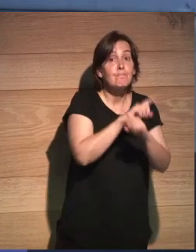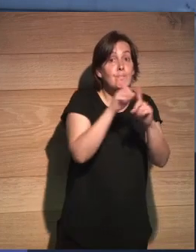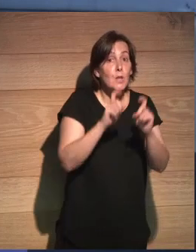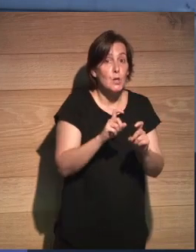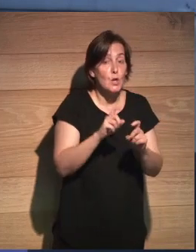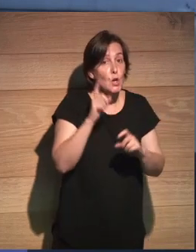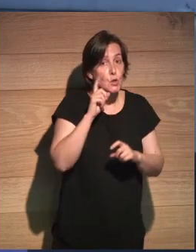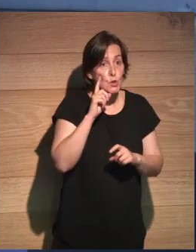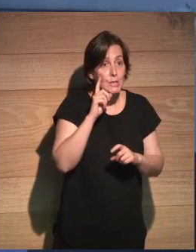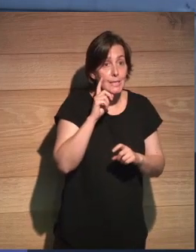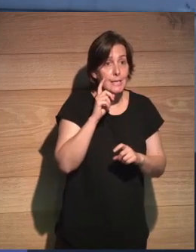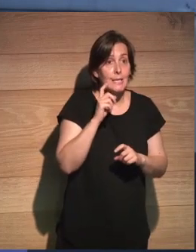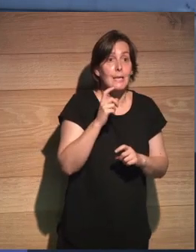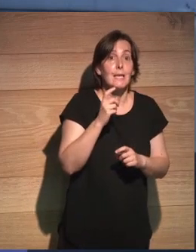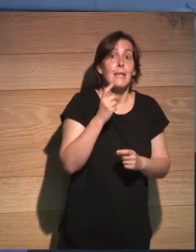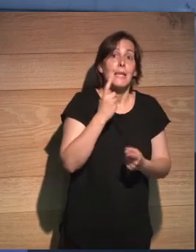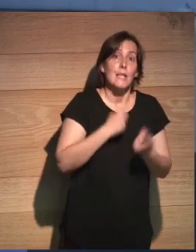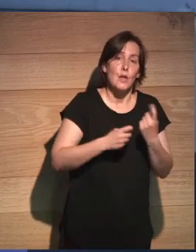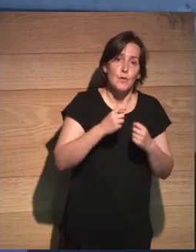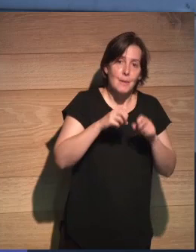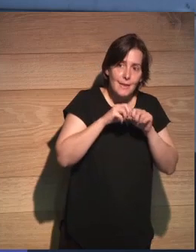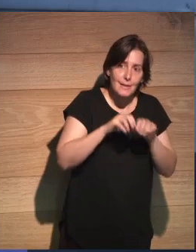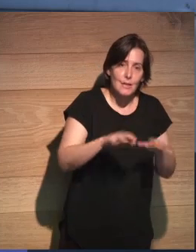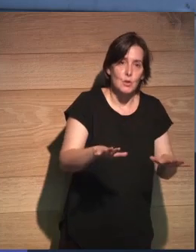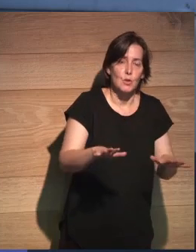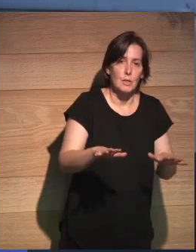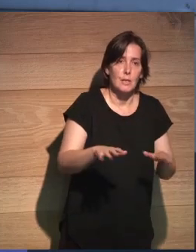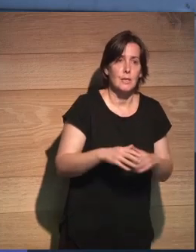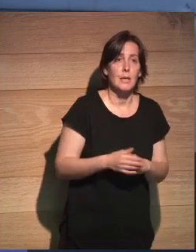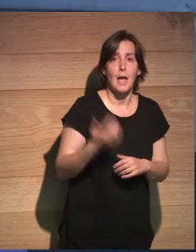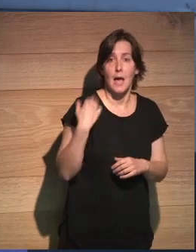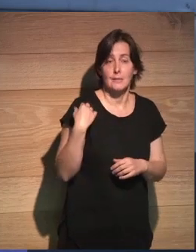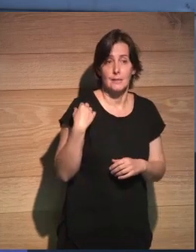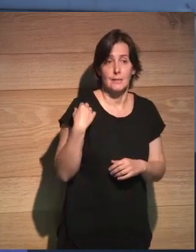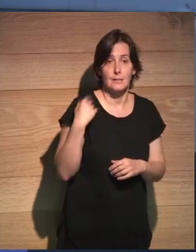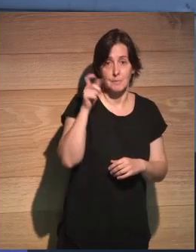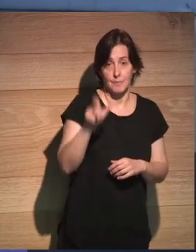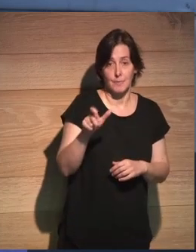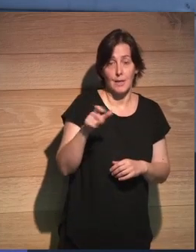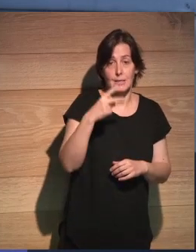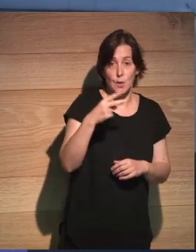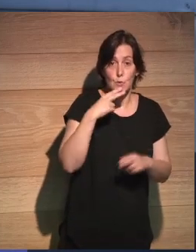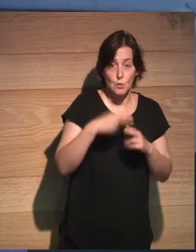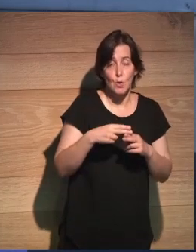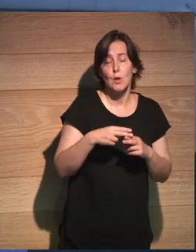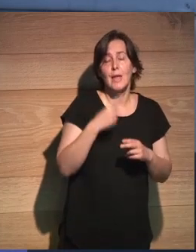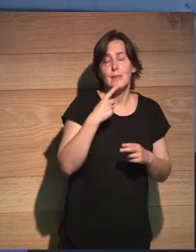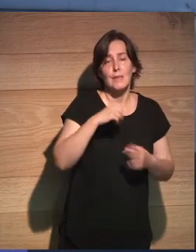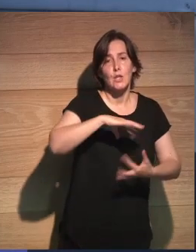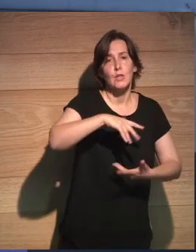la mejor informada de la historia. Son muchas, ya lo comentaba antes. Segundo, son muchas las fake news, las falsas